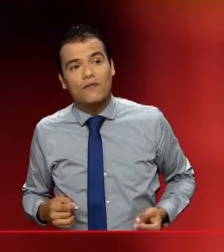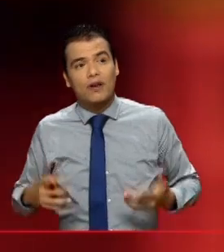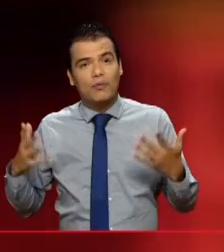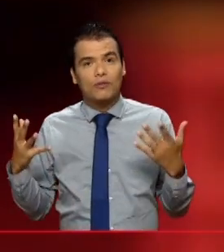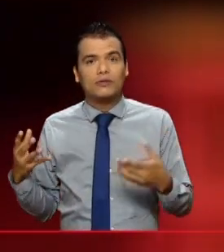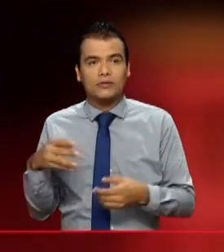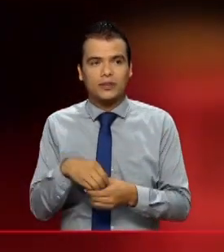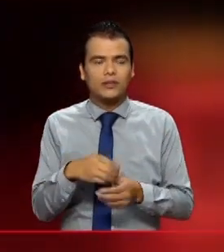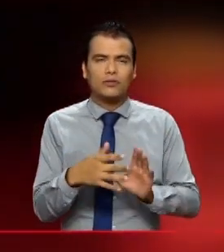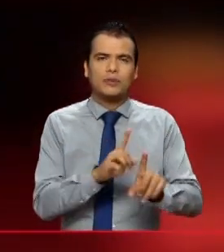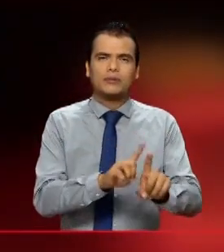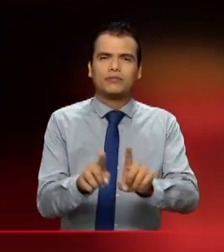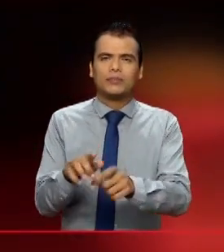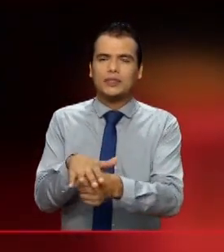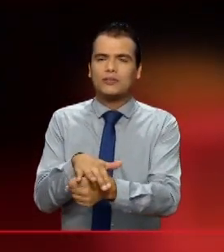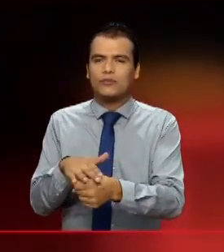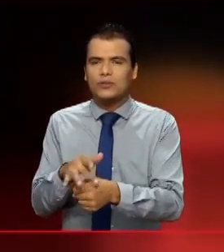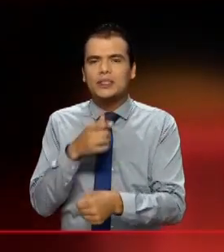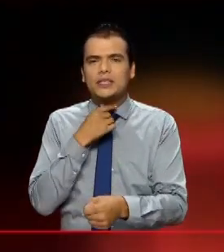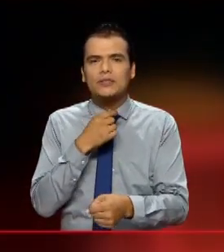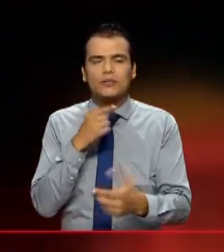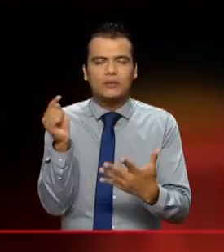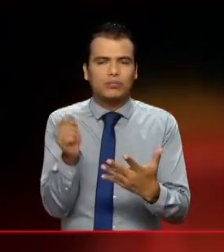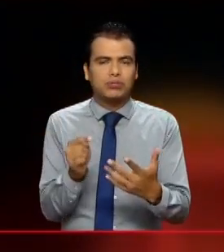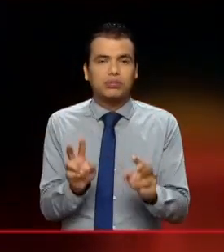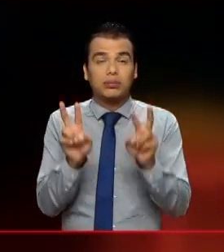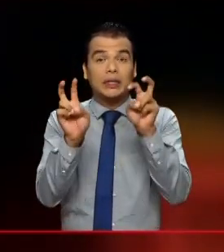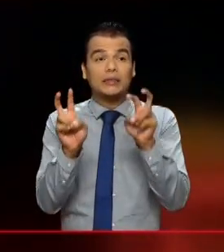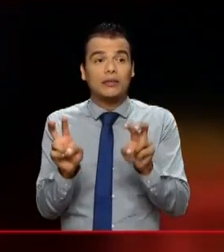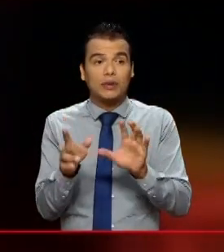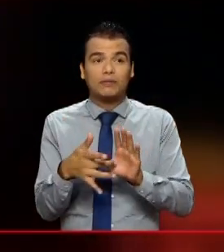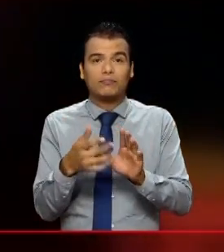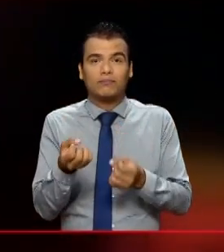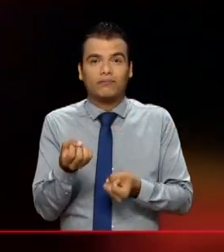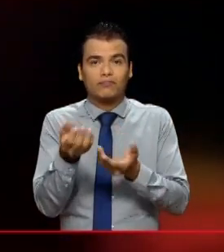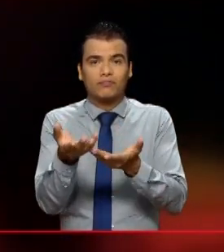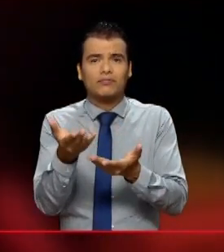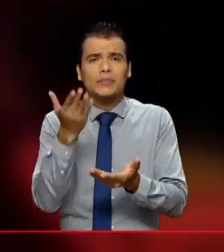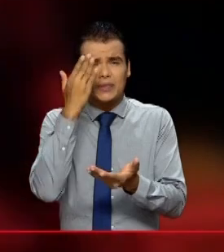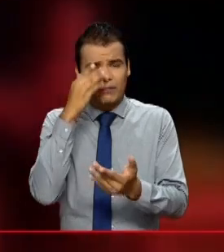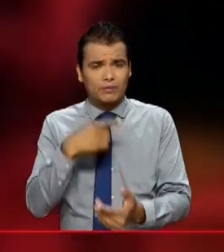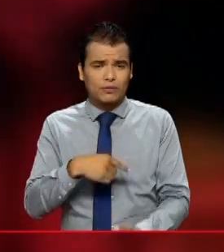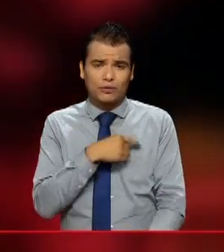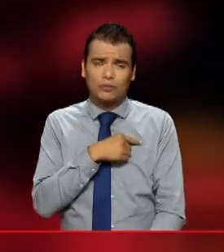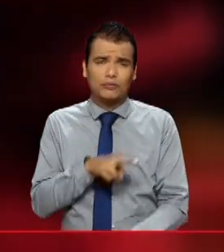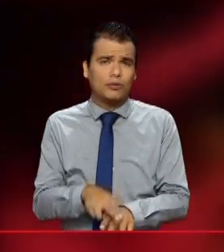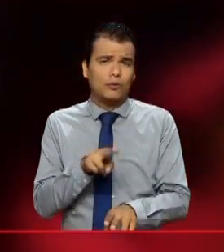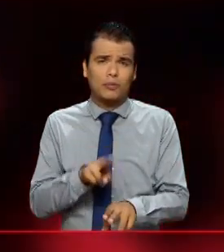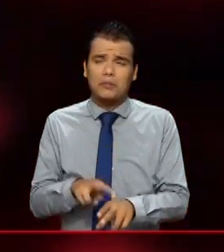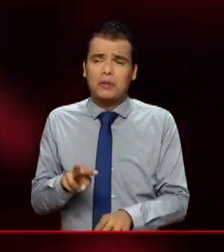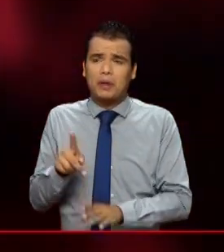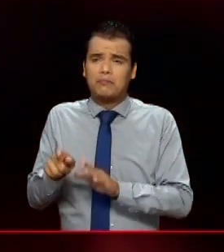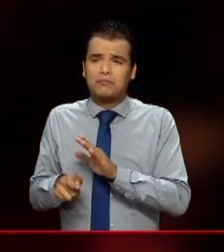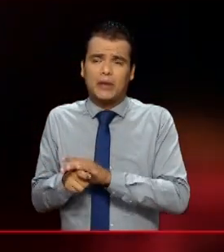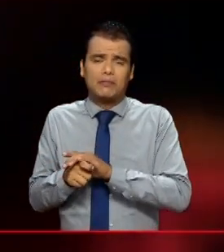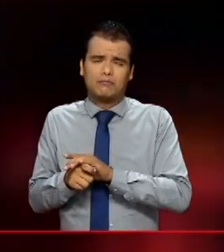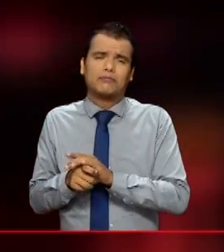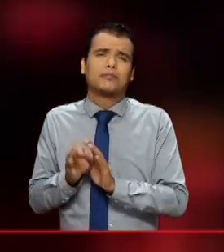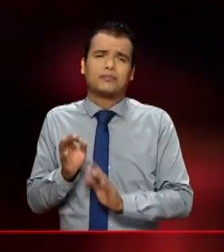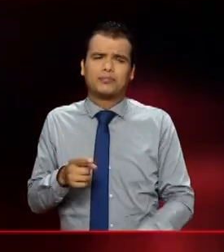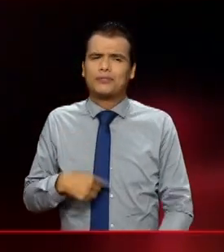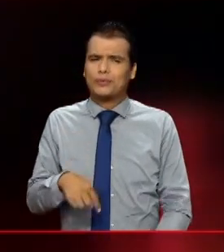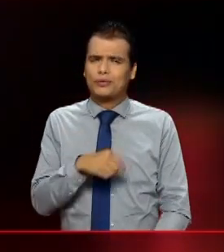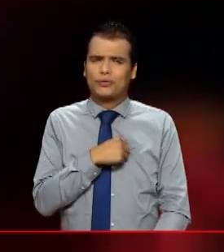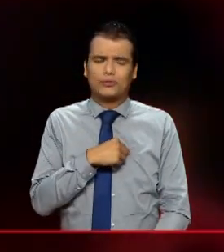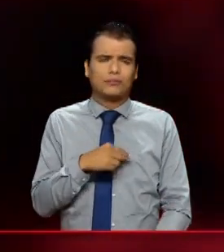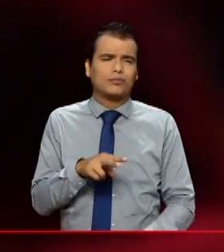de pequeñas circunstancias y sátiras, sacan a relucir que todos hemos sido infieles por lo menos una vez en la vida.